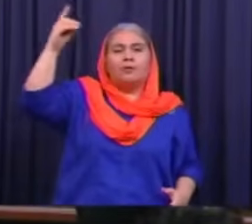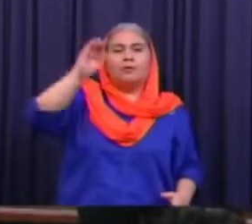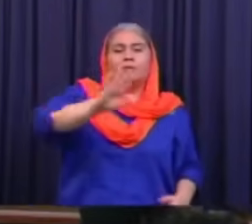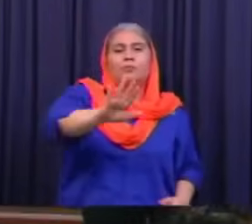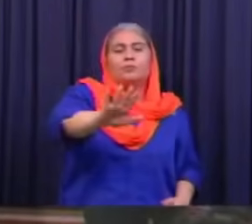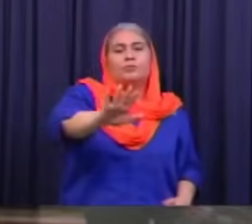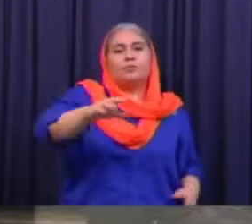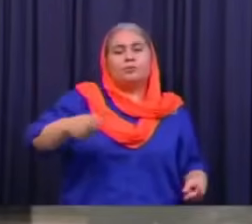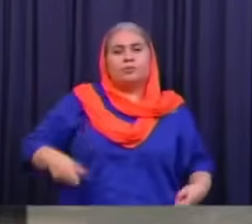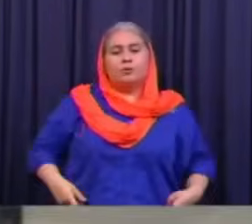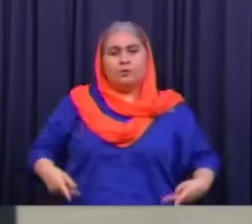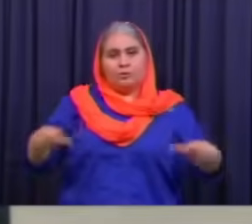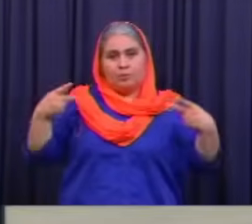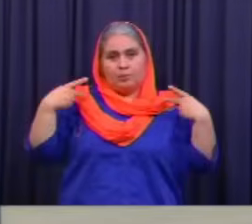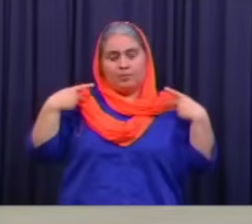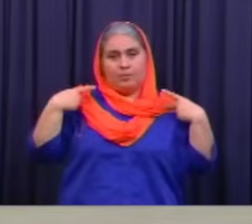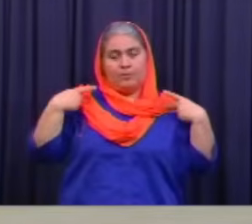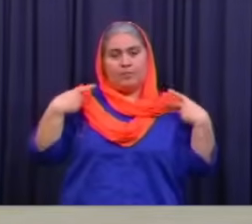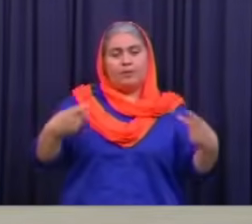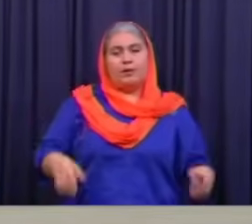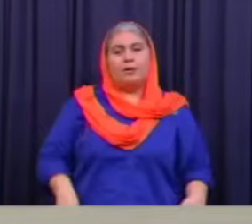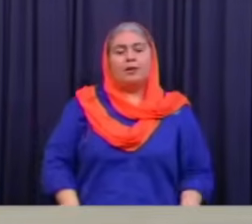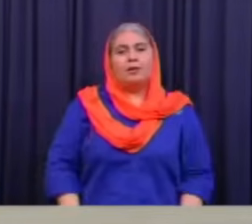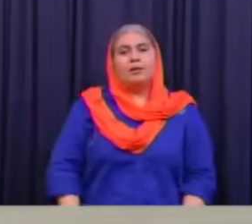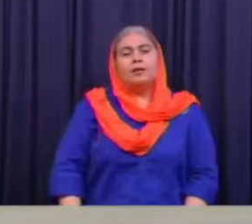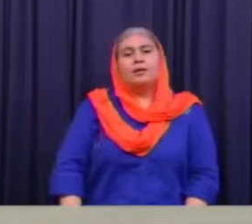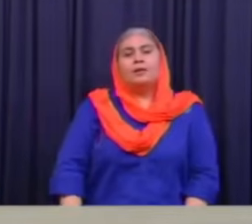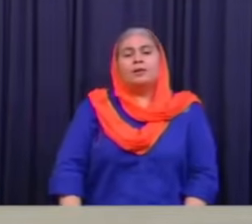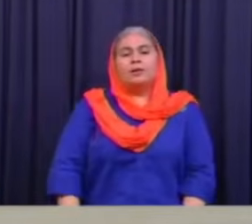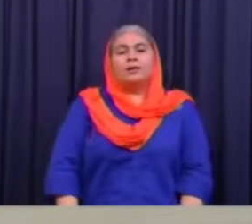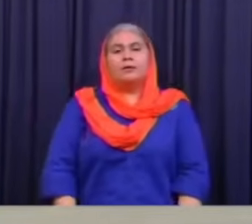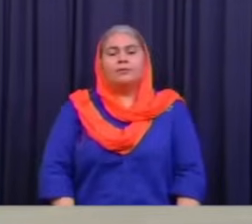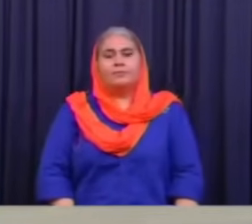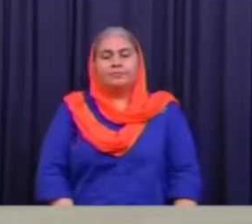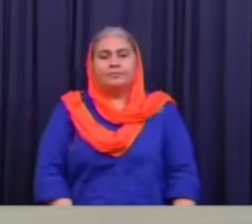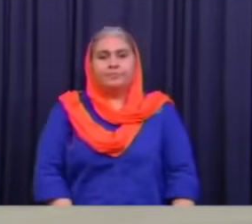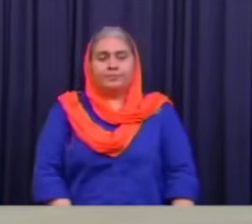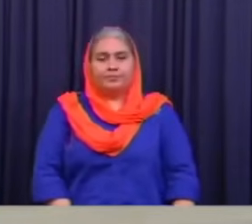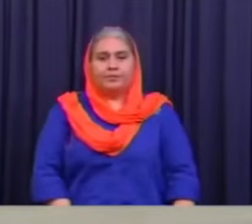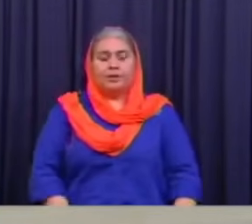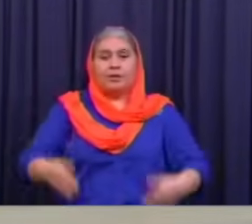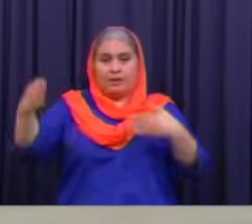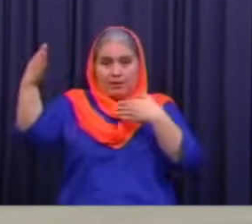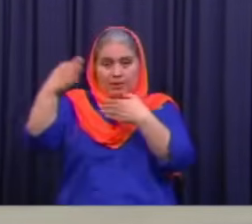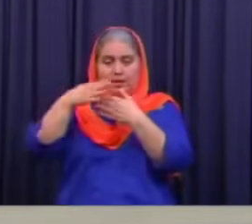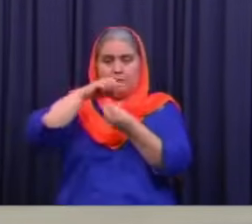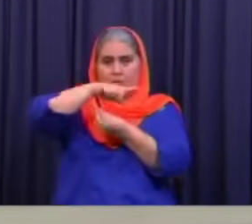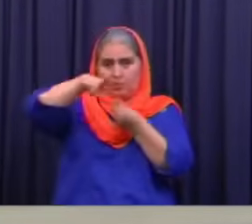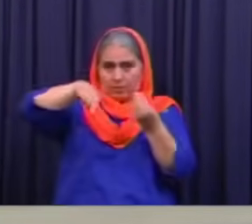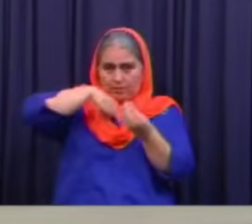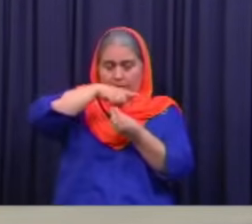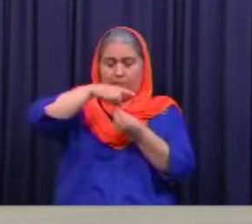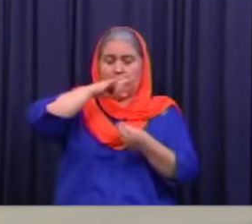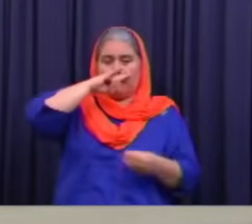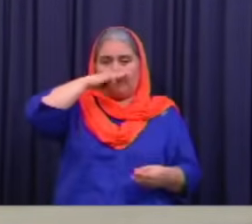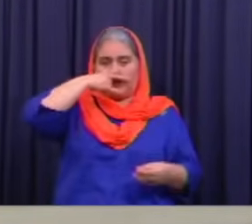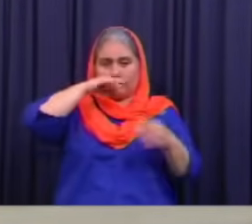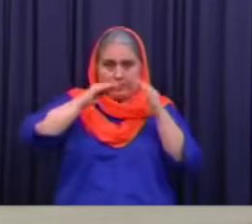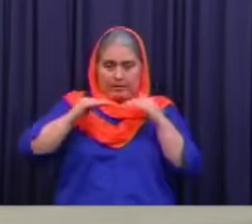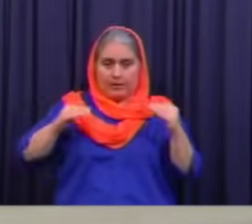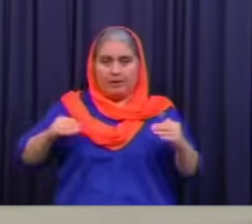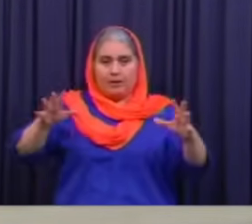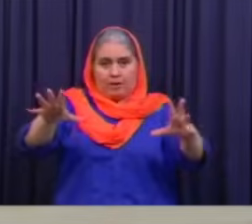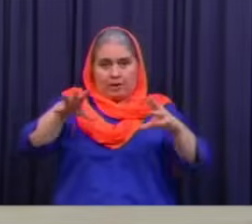démosle Gloria a Dios vienen otros niños viene una familia completa Gloria a Dios alguien más desee venir esta